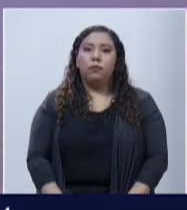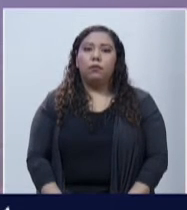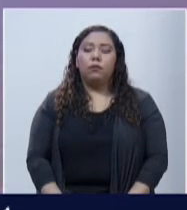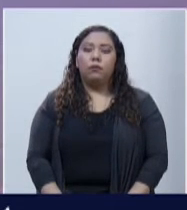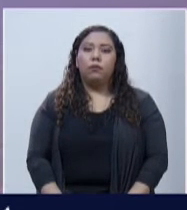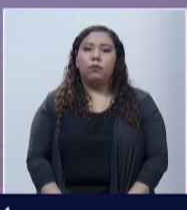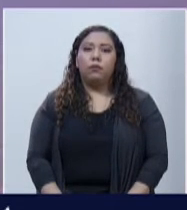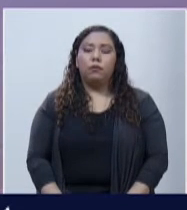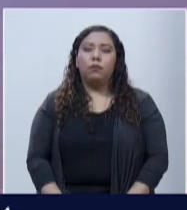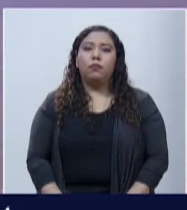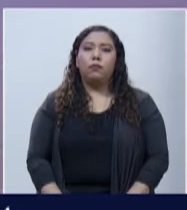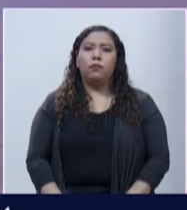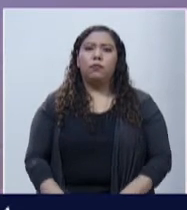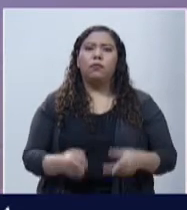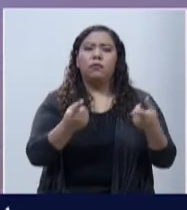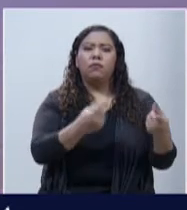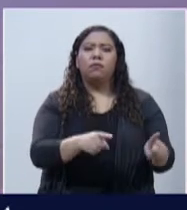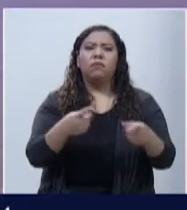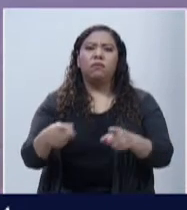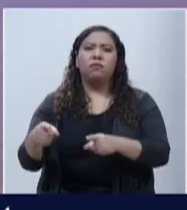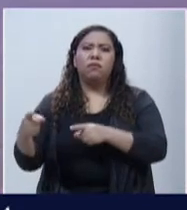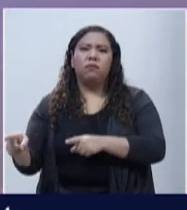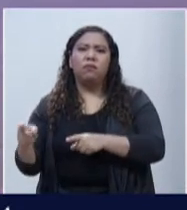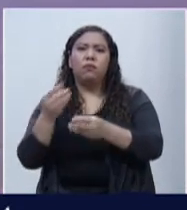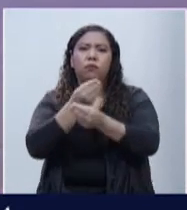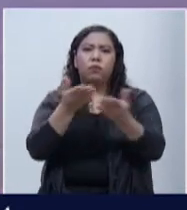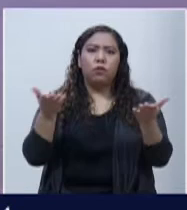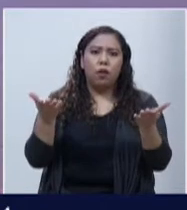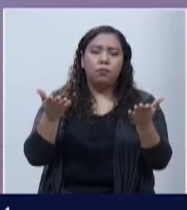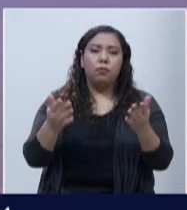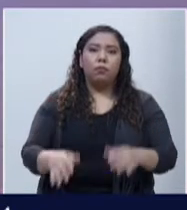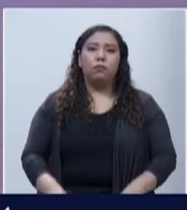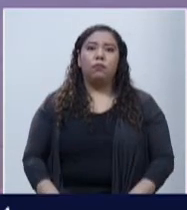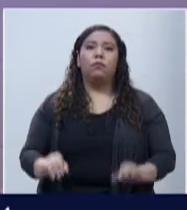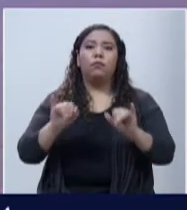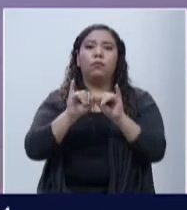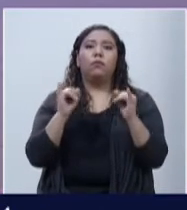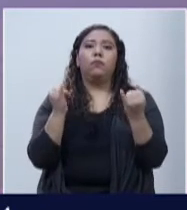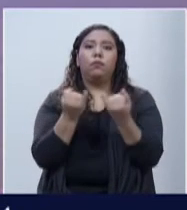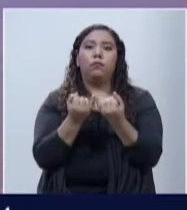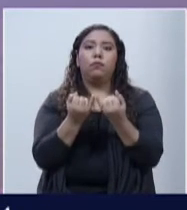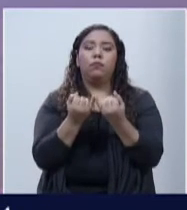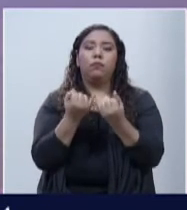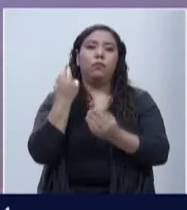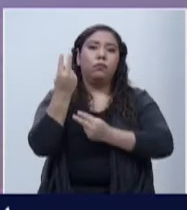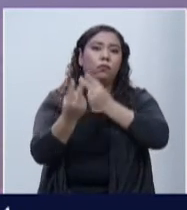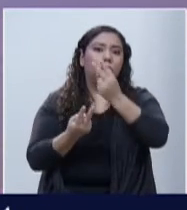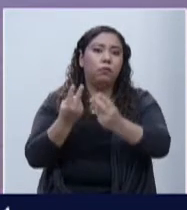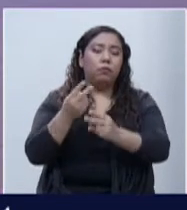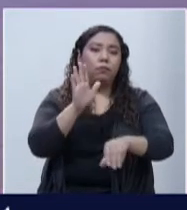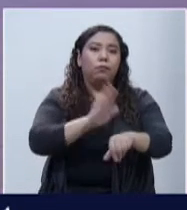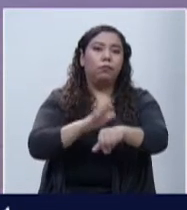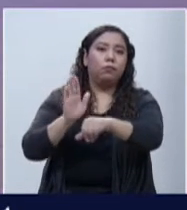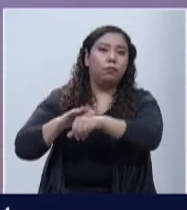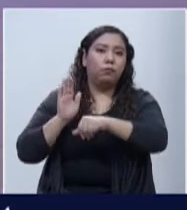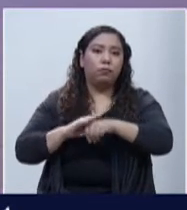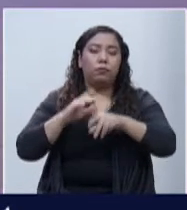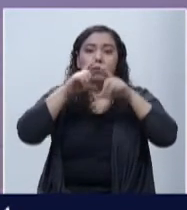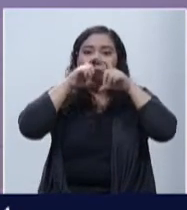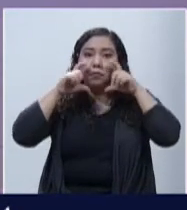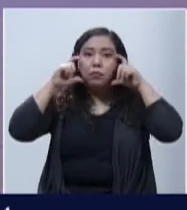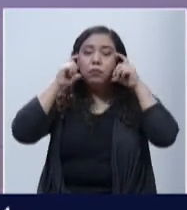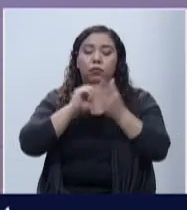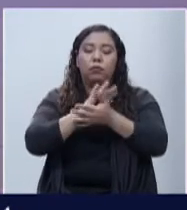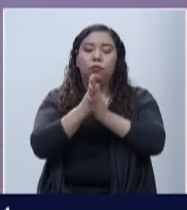en nuestros cortos informativos le damos a conocer que migración llama a cumplir con las normativas sanitarias para que usted pueda ingresar